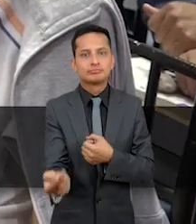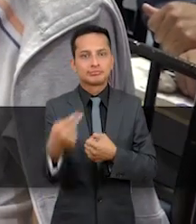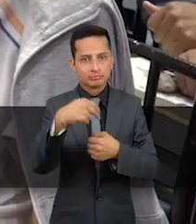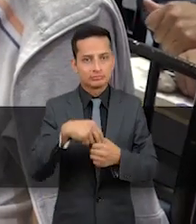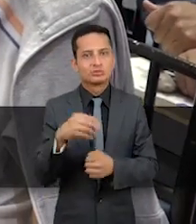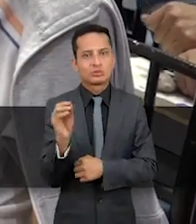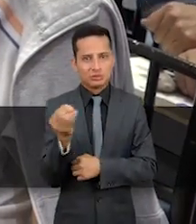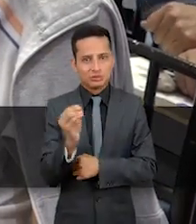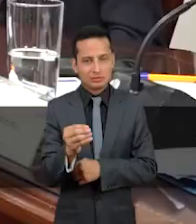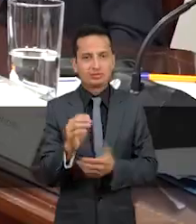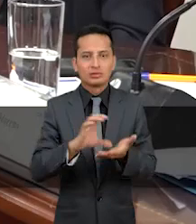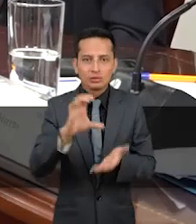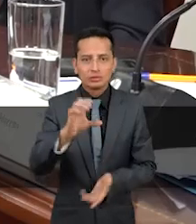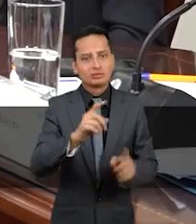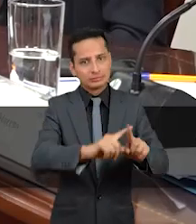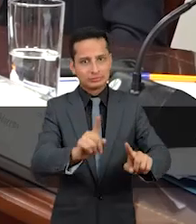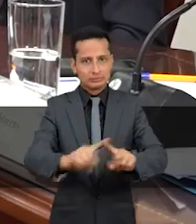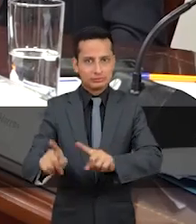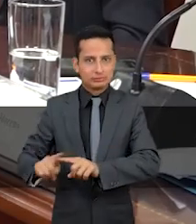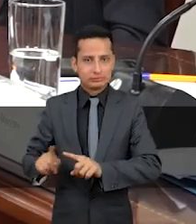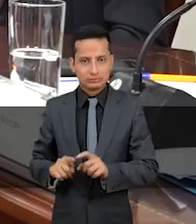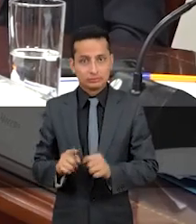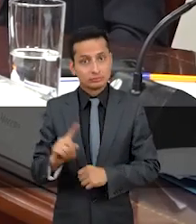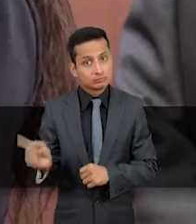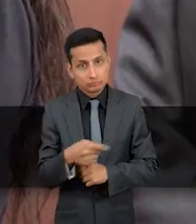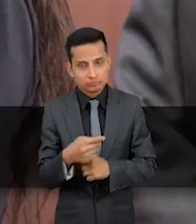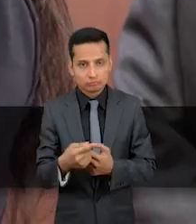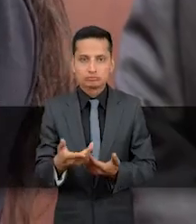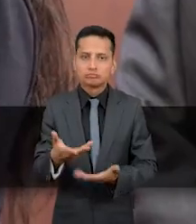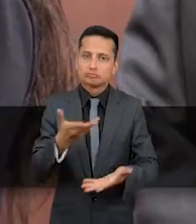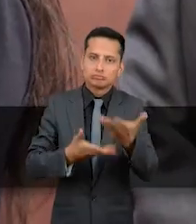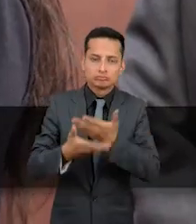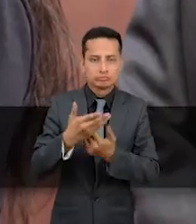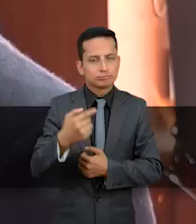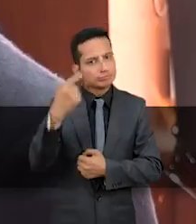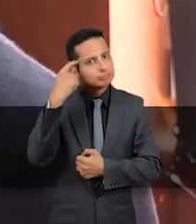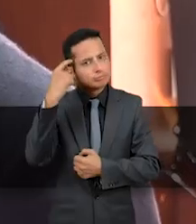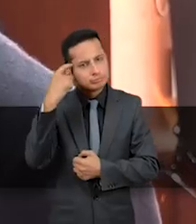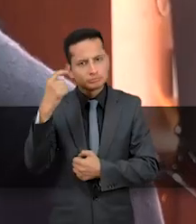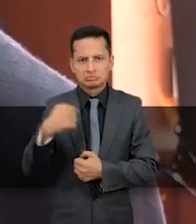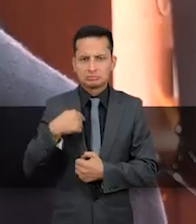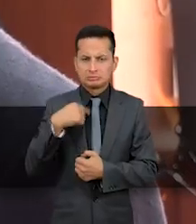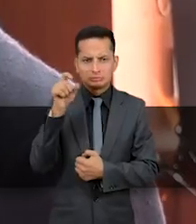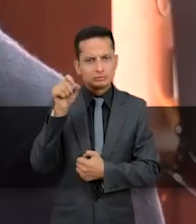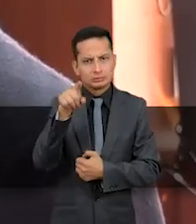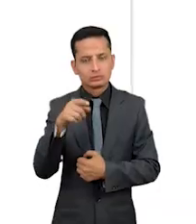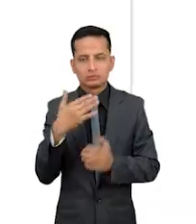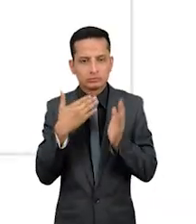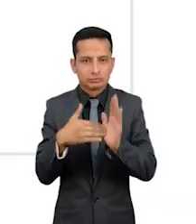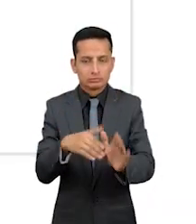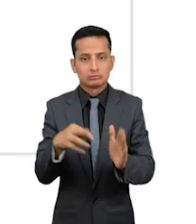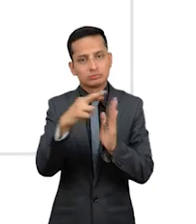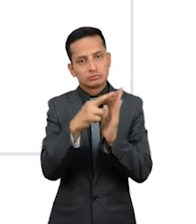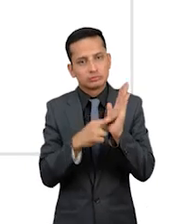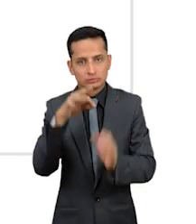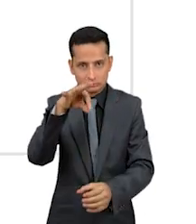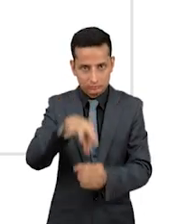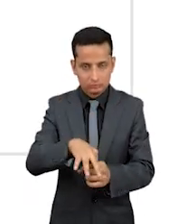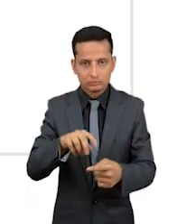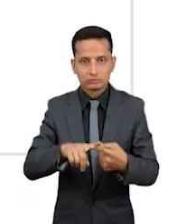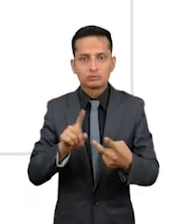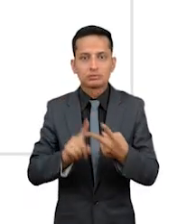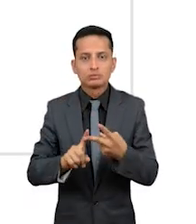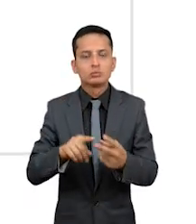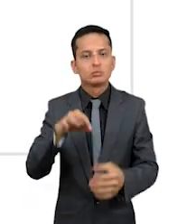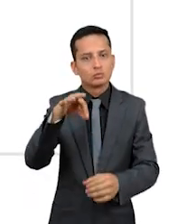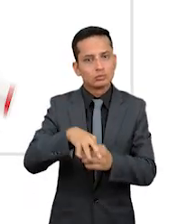con la participación de jóvenes de diferentes colegios, quienes interactuaron con sus inquietudes en temas como registro electoral,